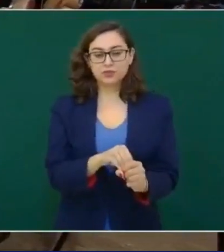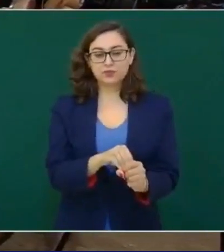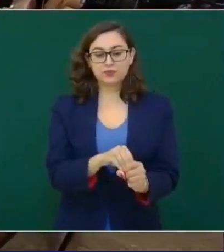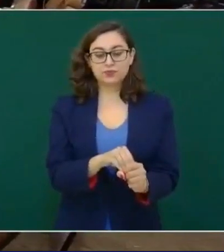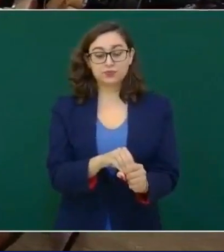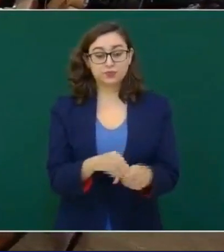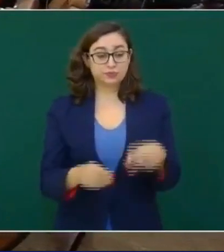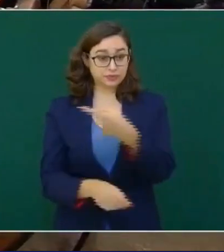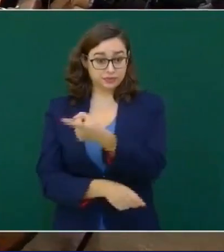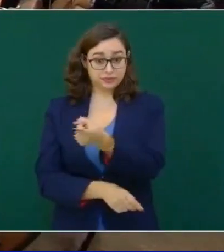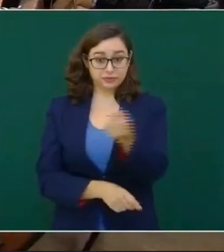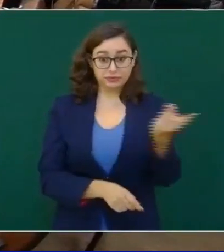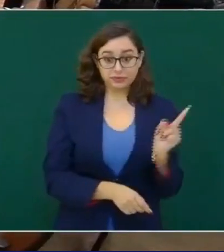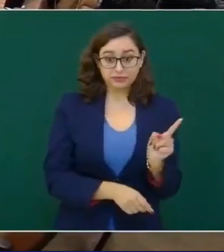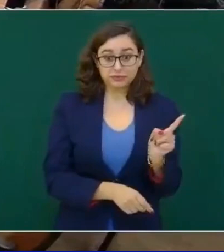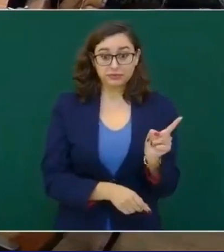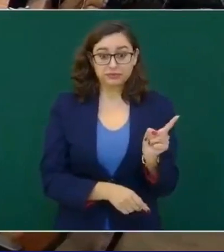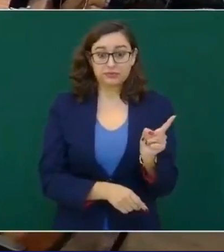llenando